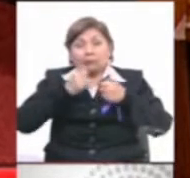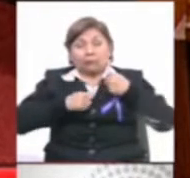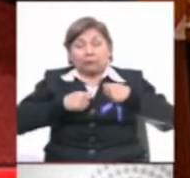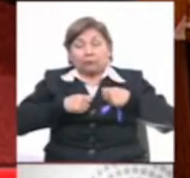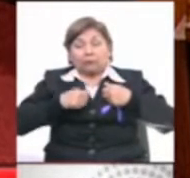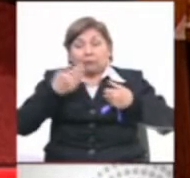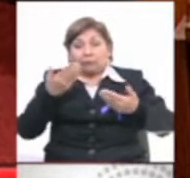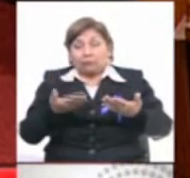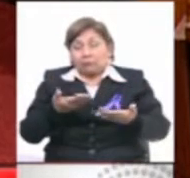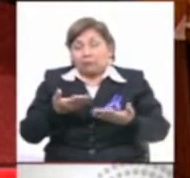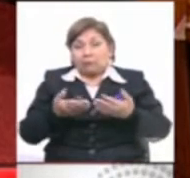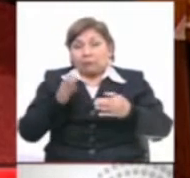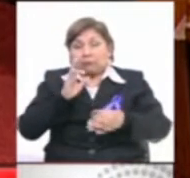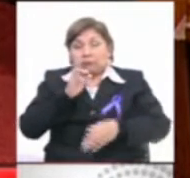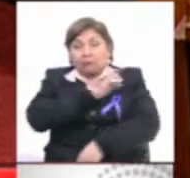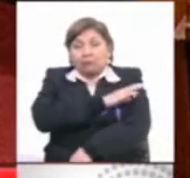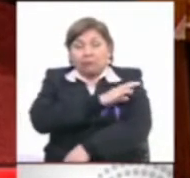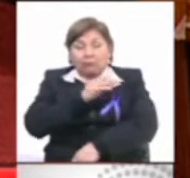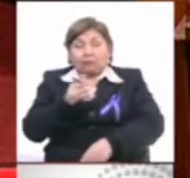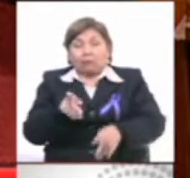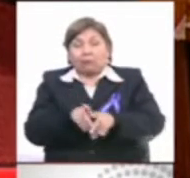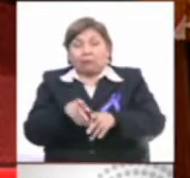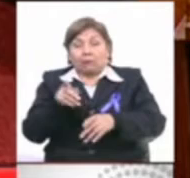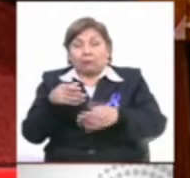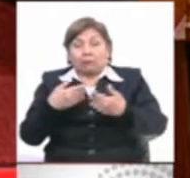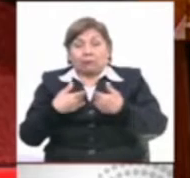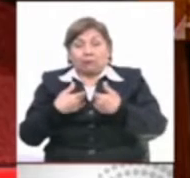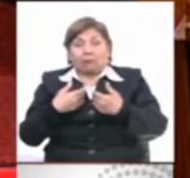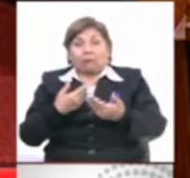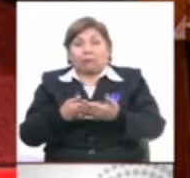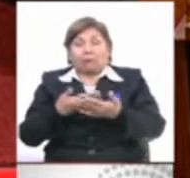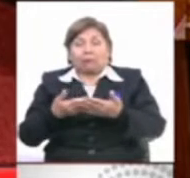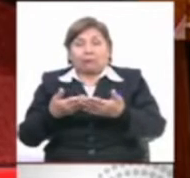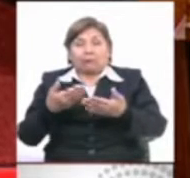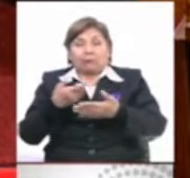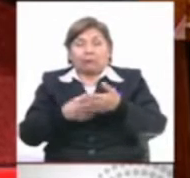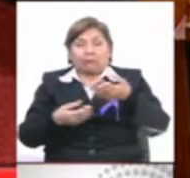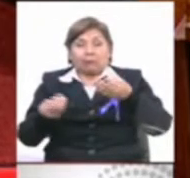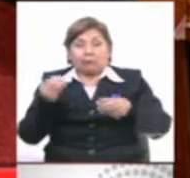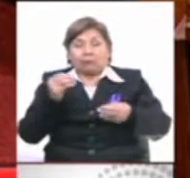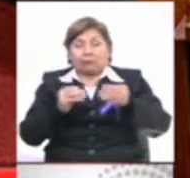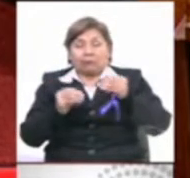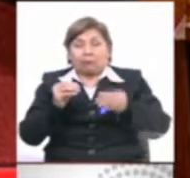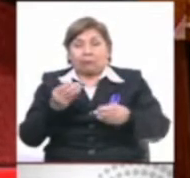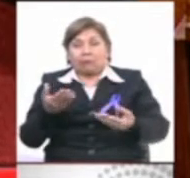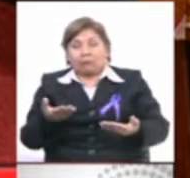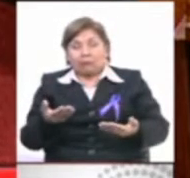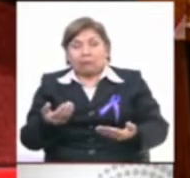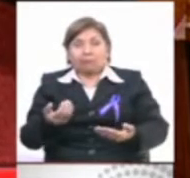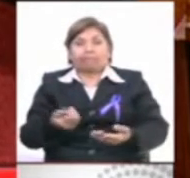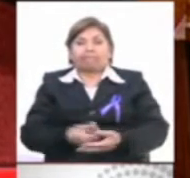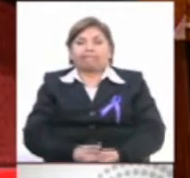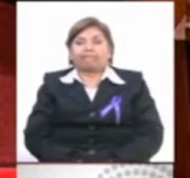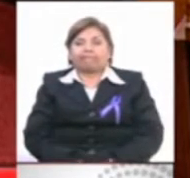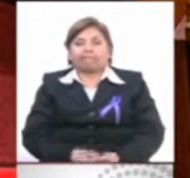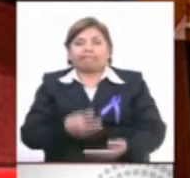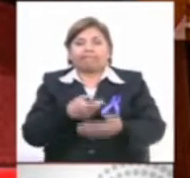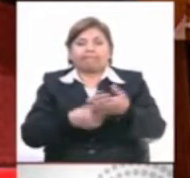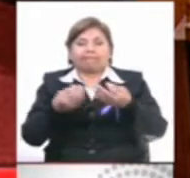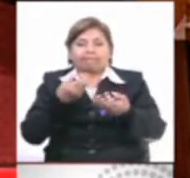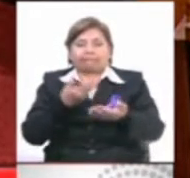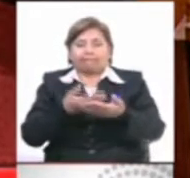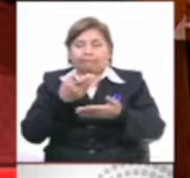las cuentas fiscales. El crecimiento económico, sin duda, contribuirá al crecimiento de los ingresos públicos de los